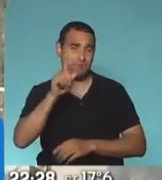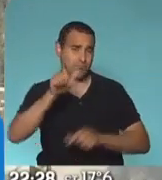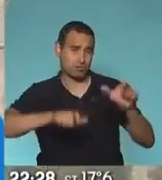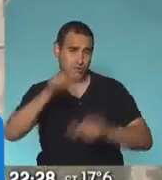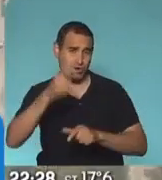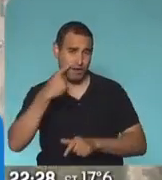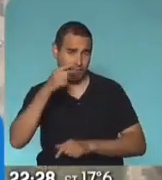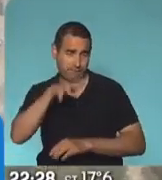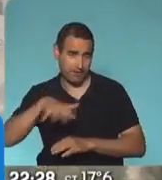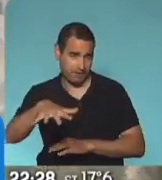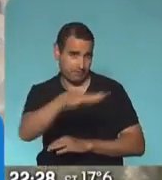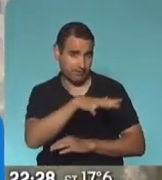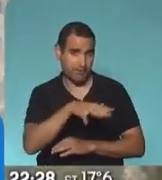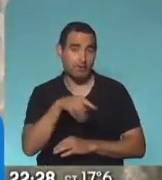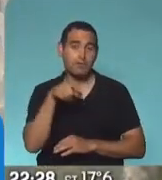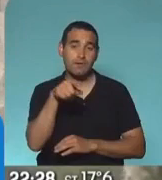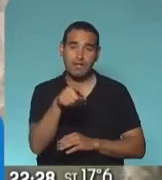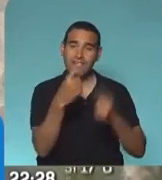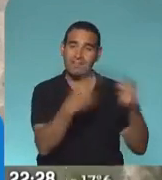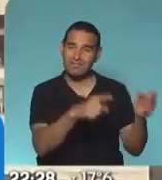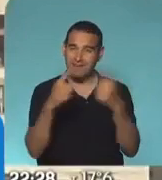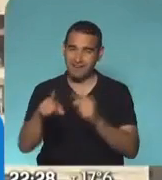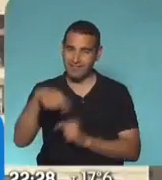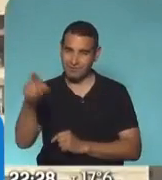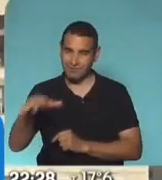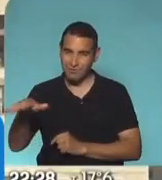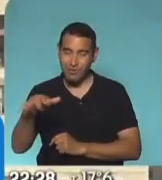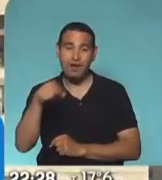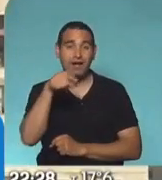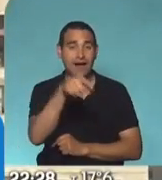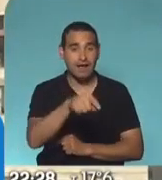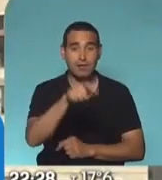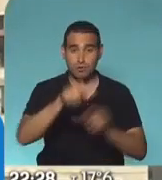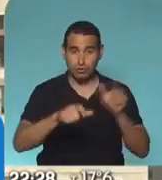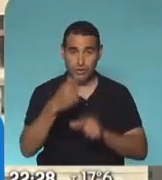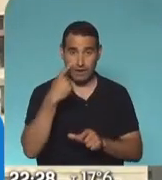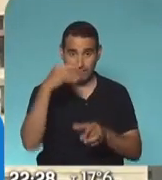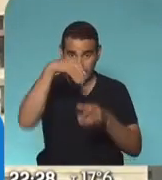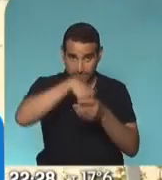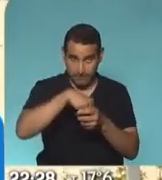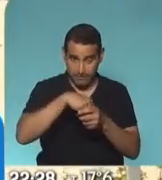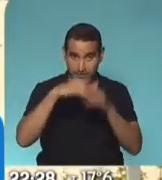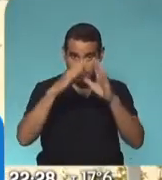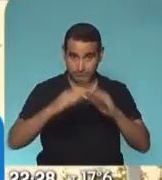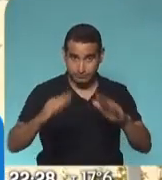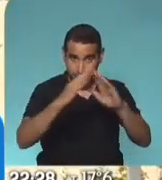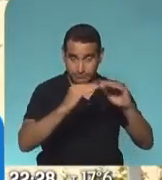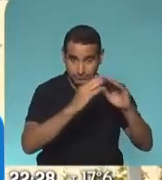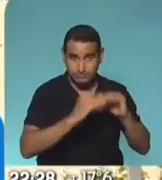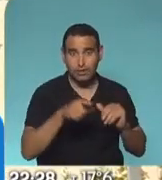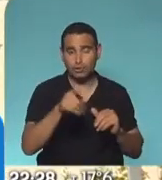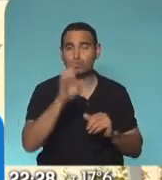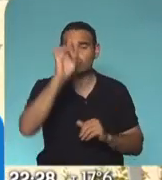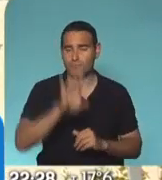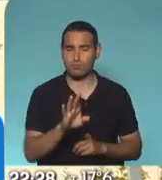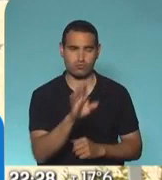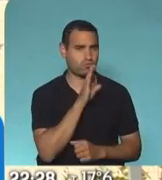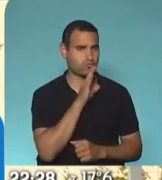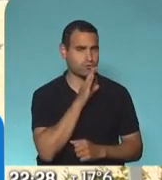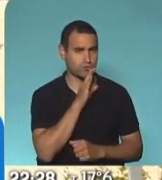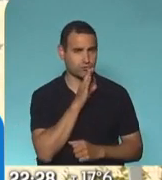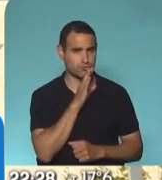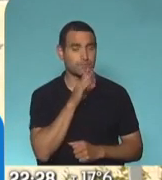personas, aunque en este caso, a diferencia de Cisjordania, donde quienes viven en los asentamientos son exclusivamente judíos.